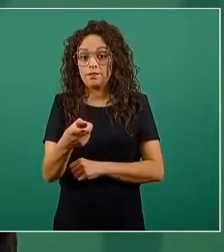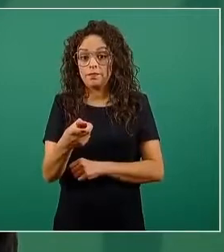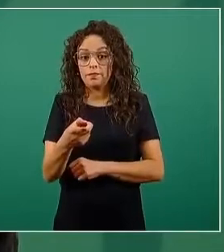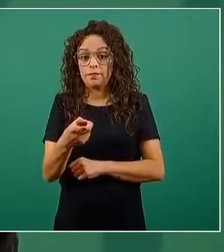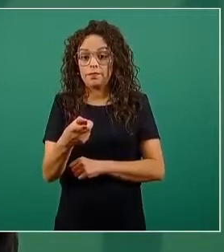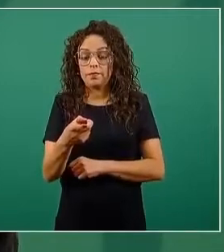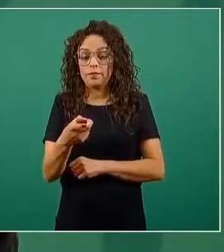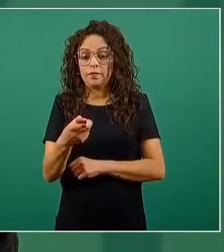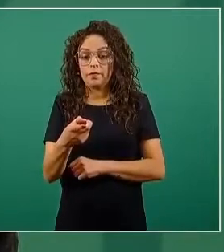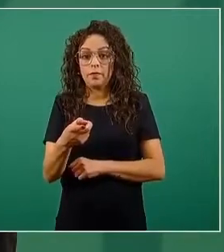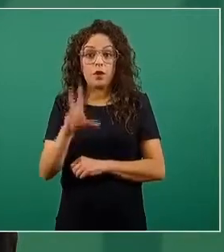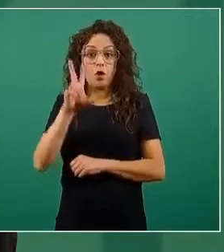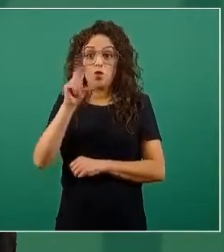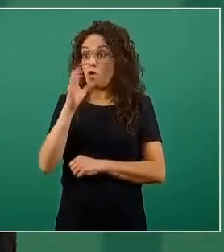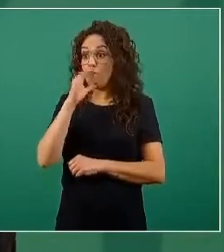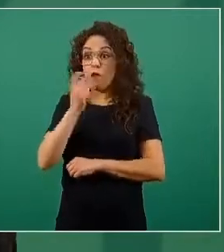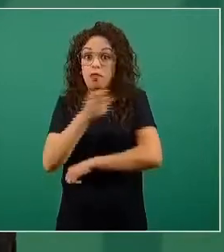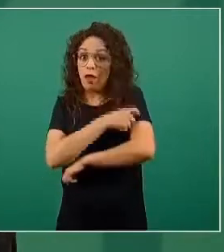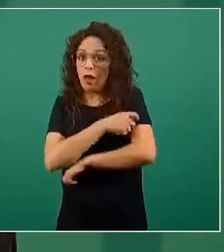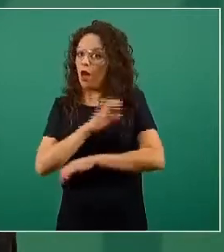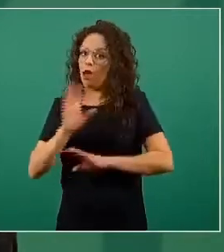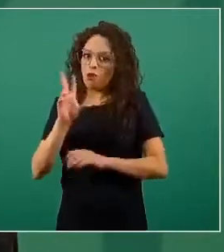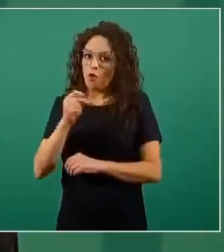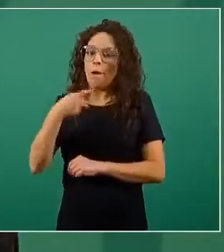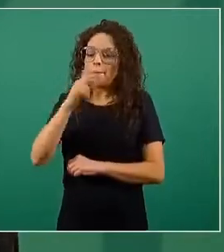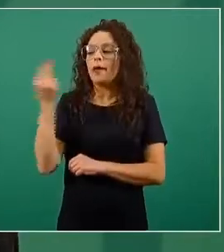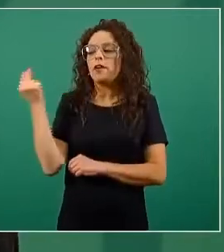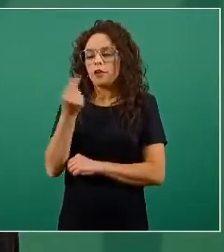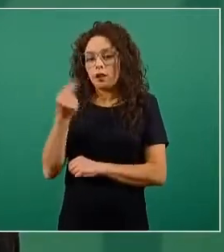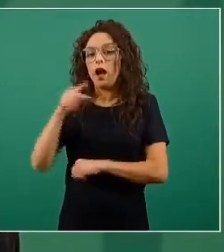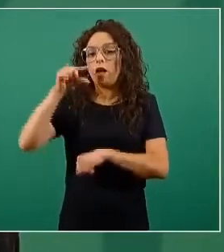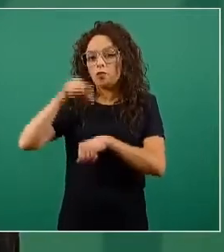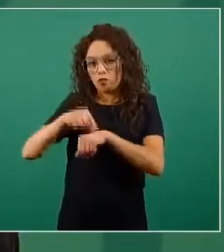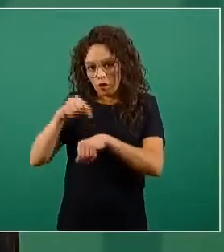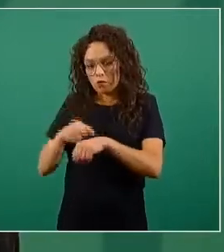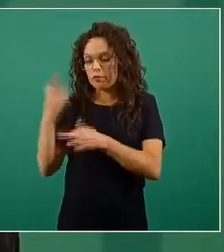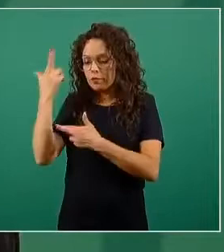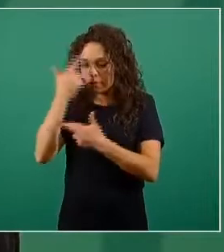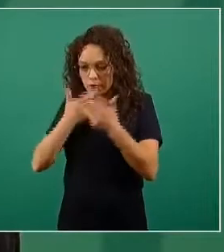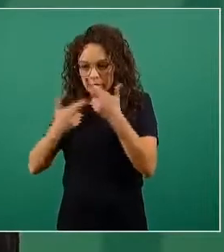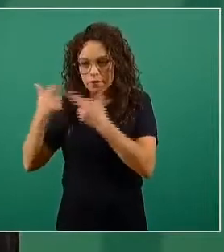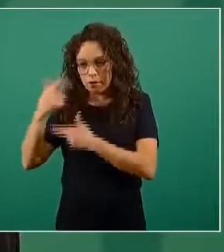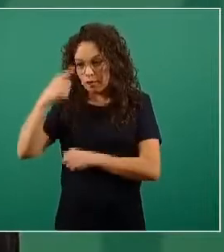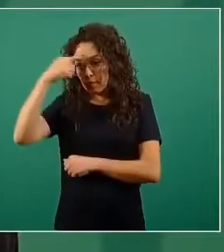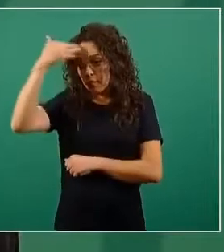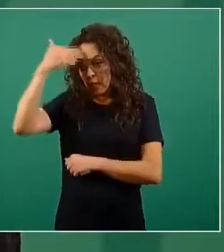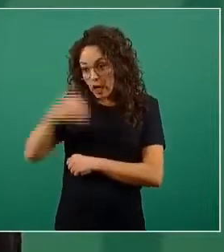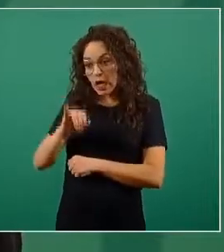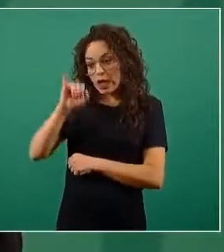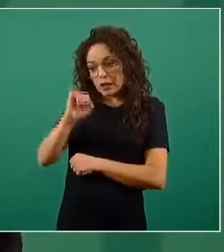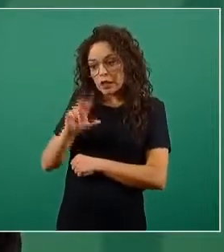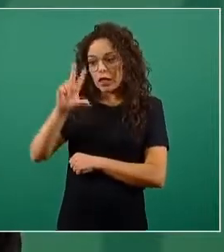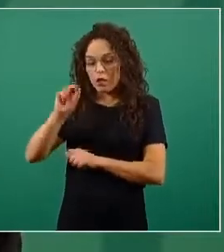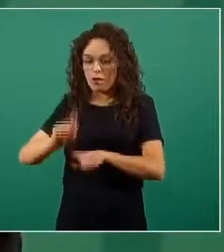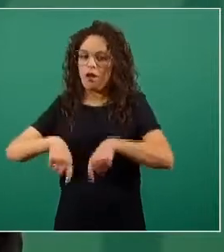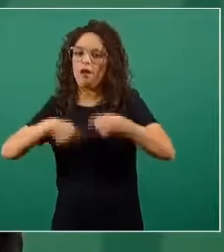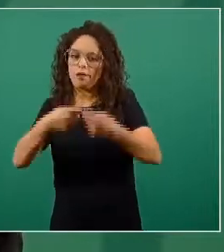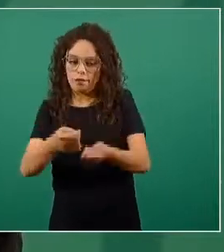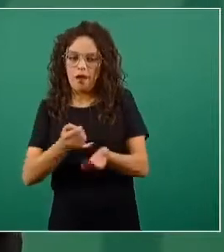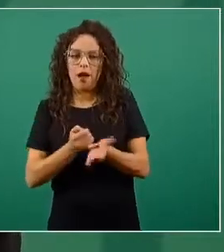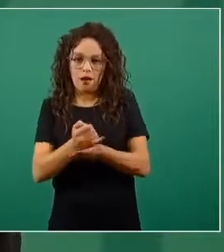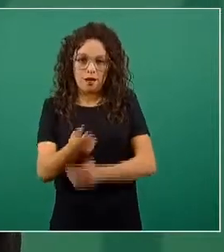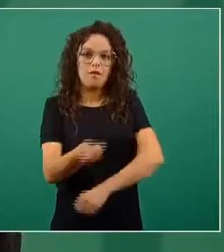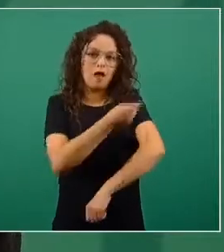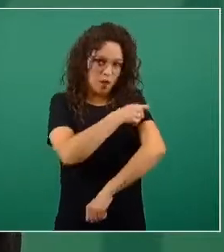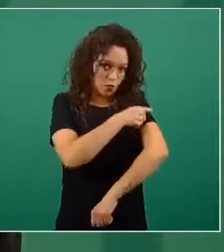no contraindican la vacunación, pero sí tienen que ser valoradas integralmente para definir si son o no candidatos